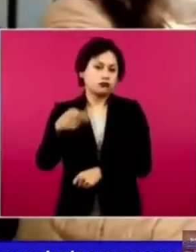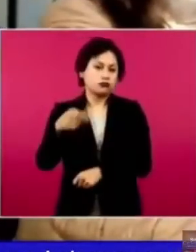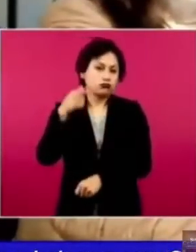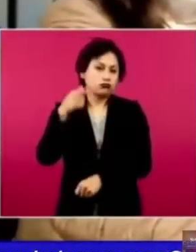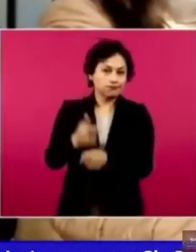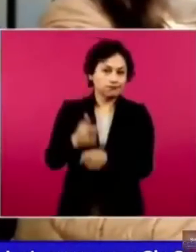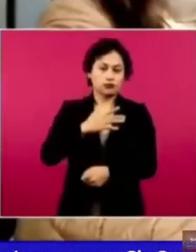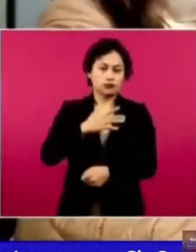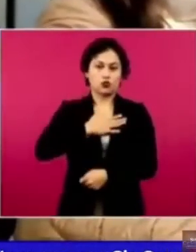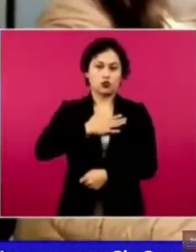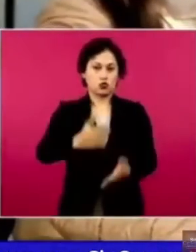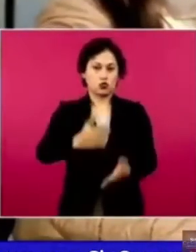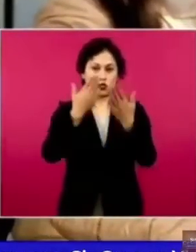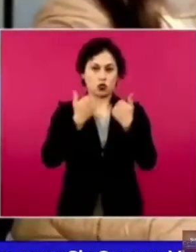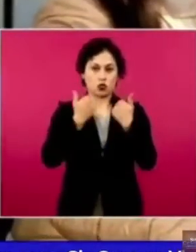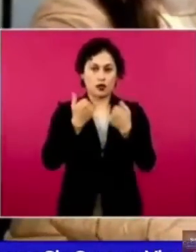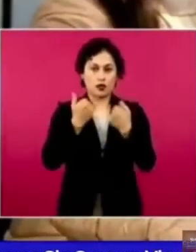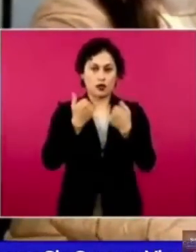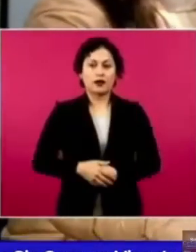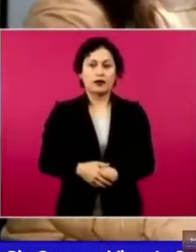injusticias. Yo tengo algunos